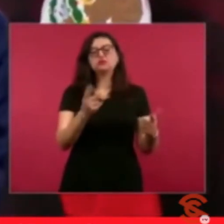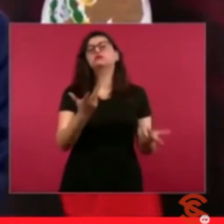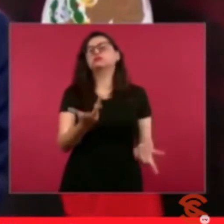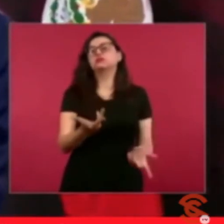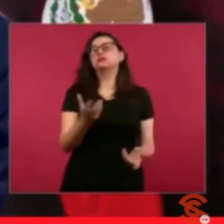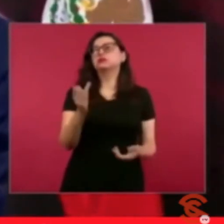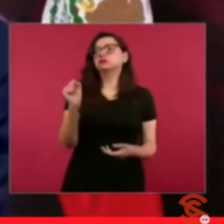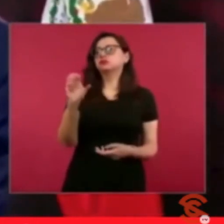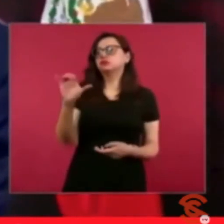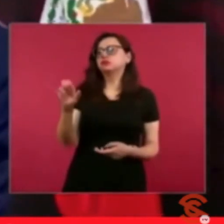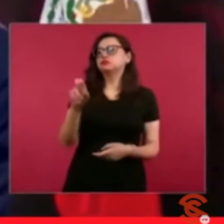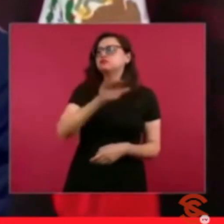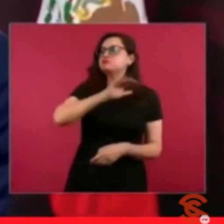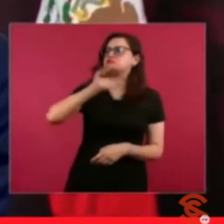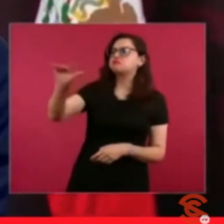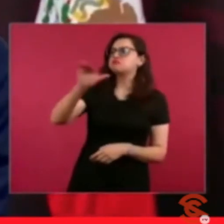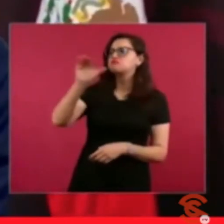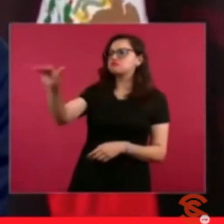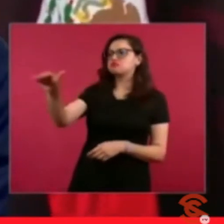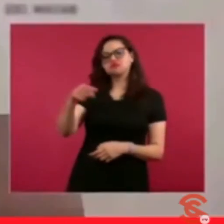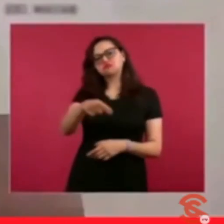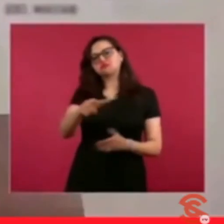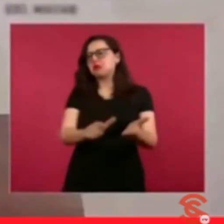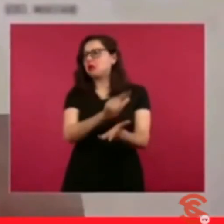para favorecer a empresas extranjeras,